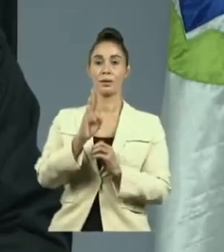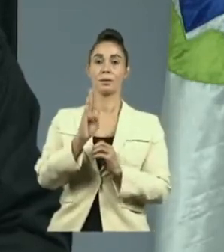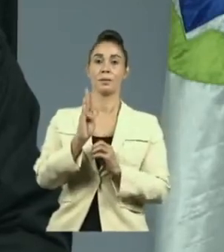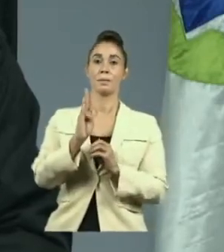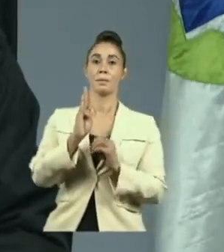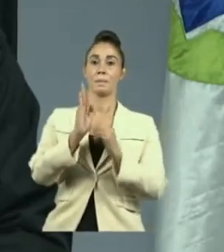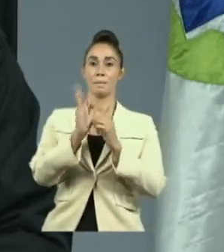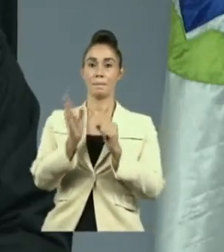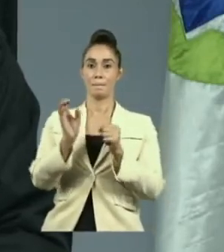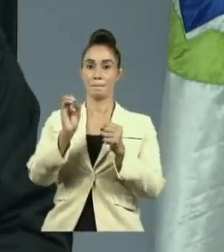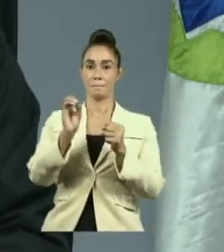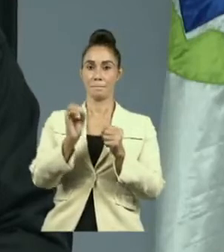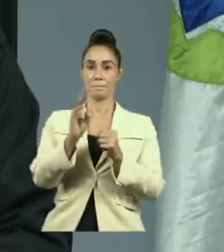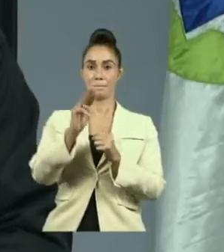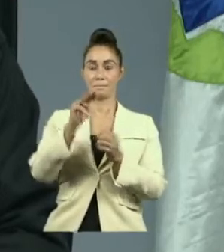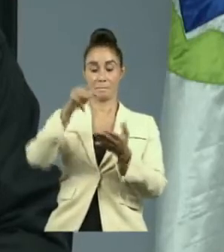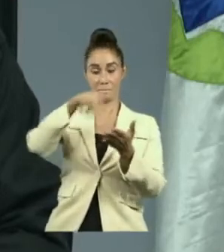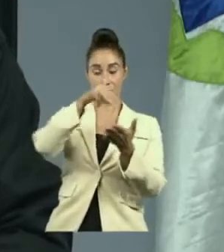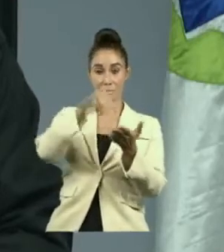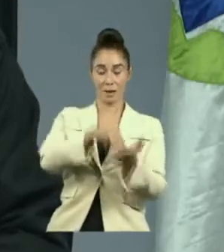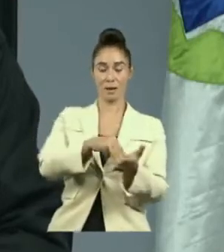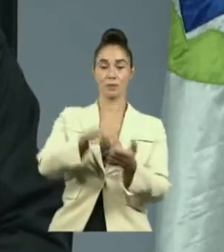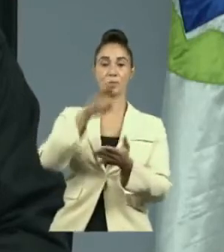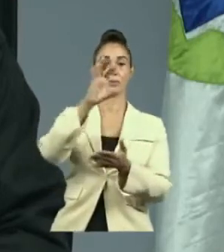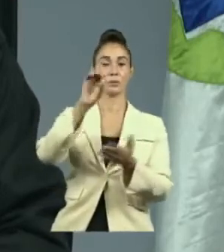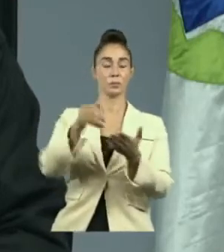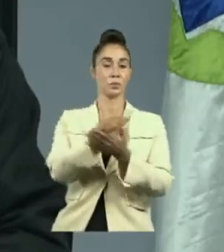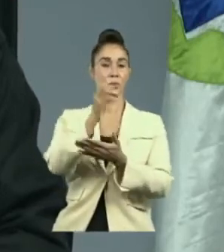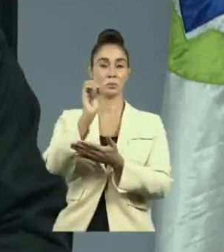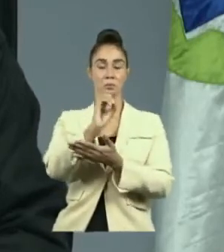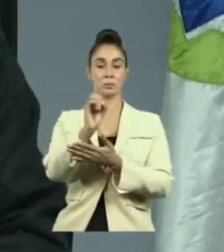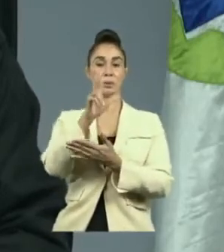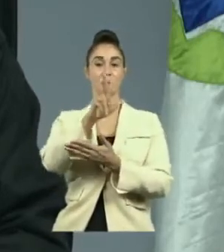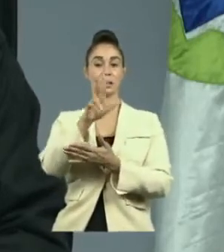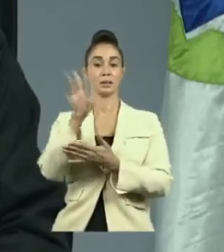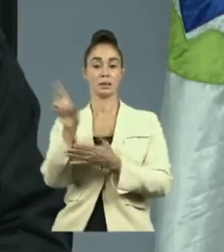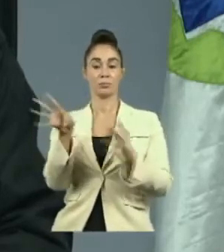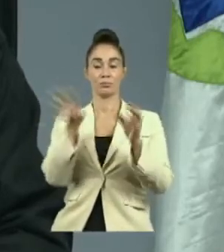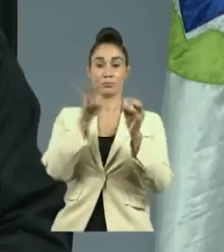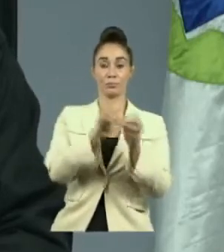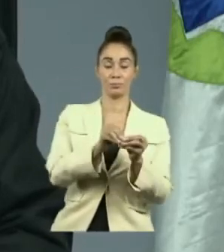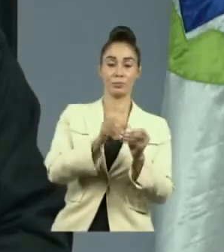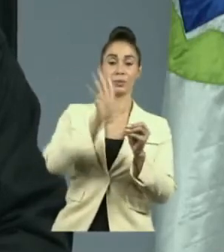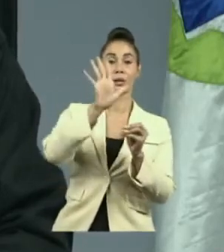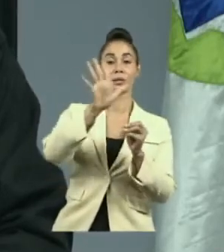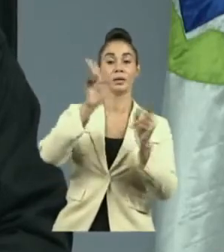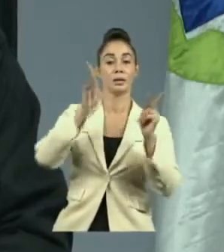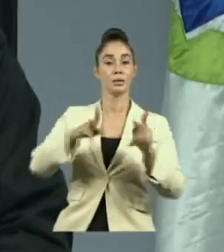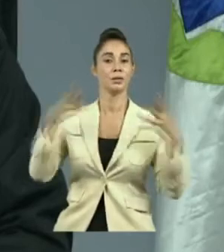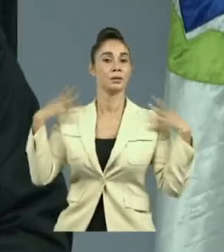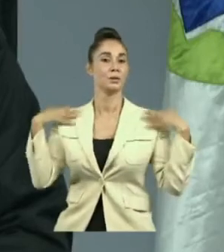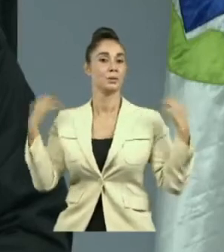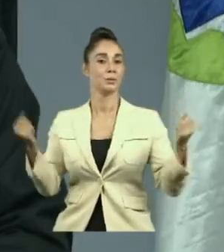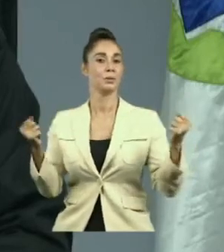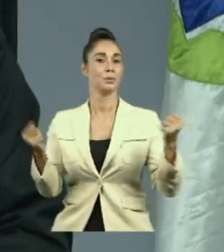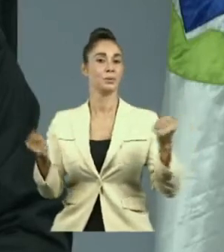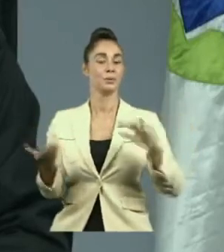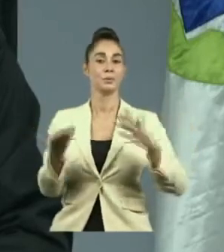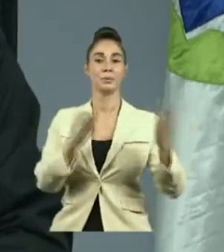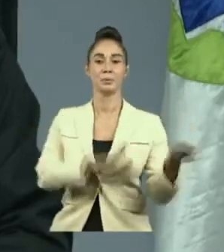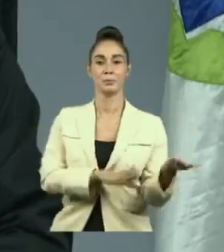0 caso nuevo 37 acumula 25 recupera 20